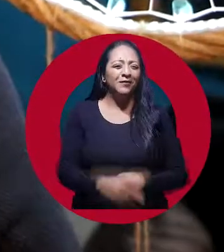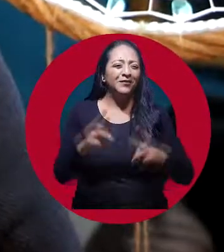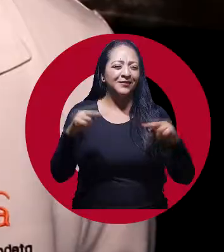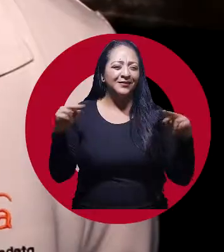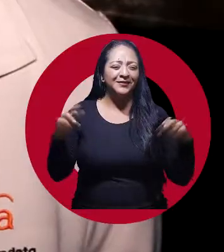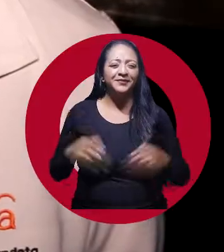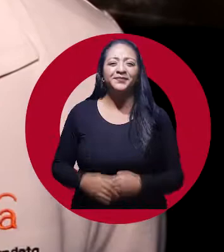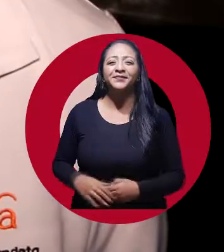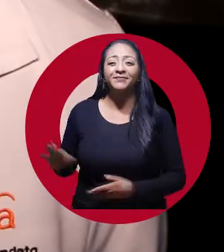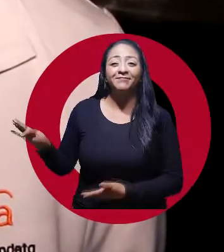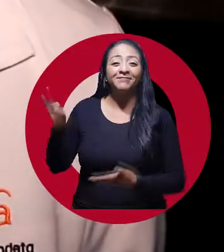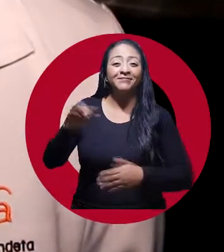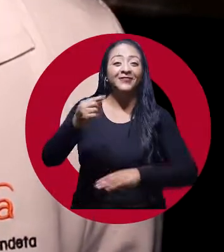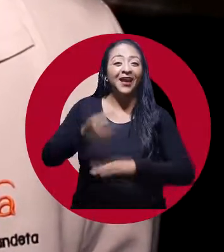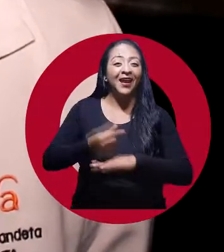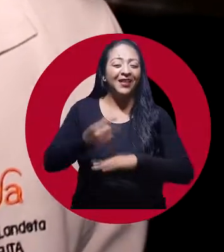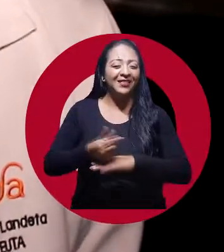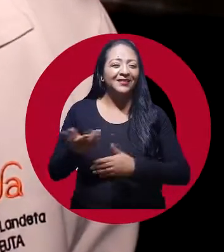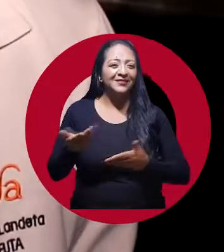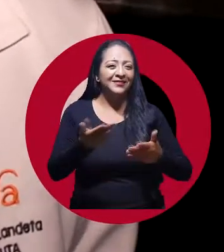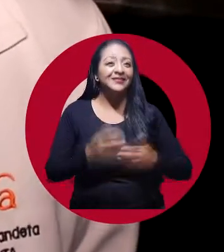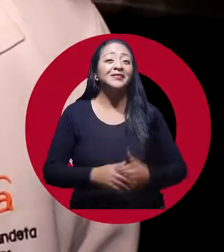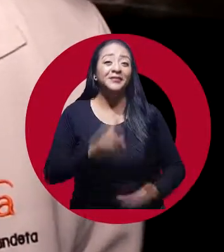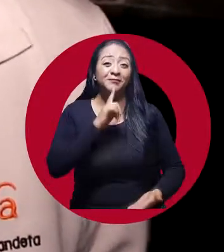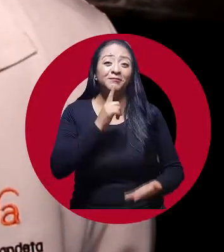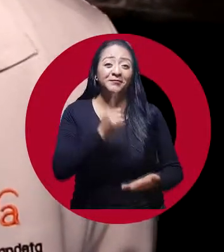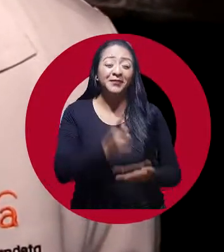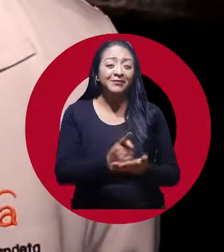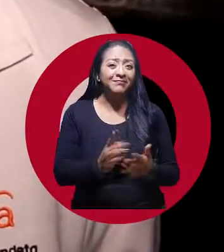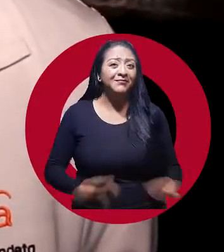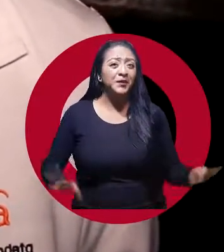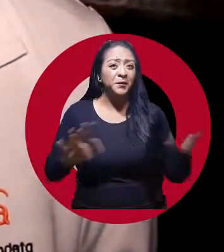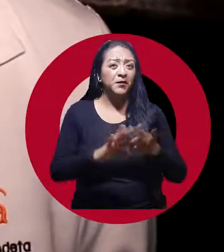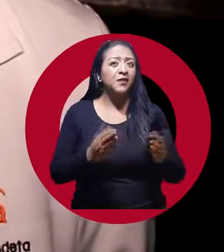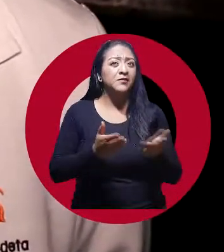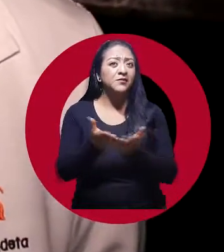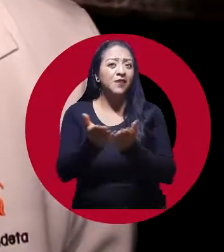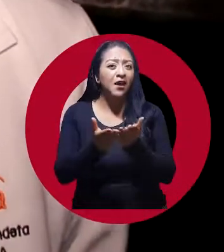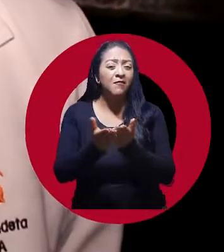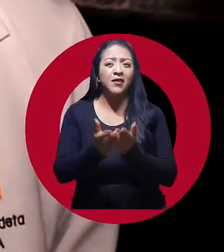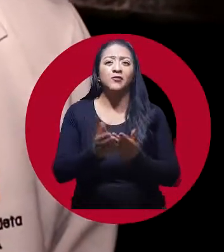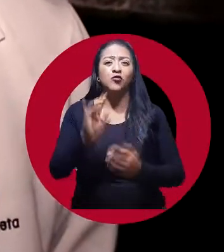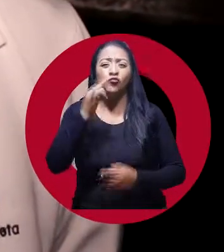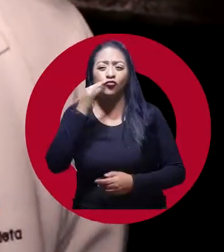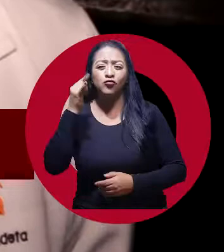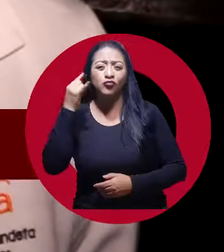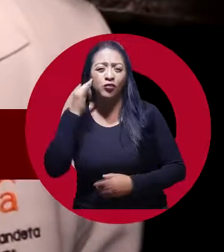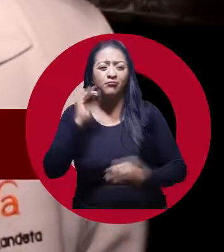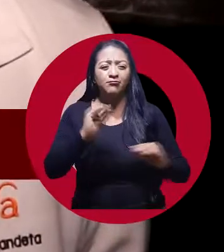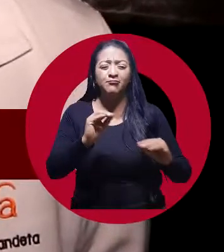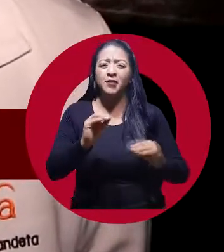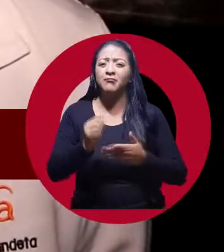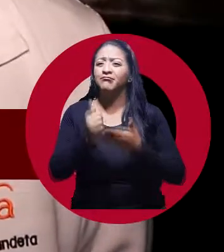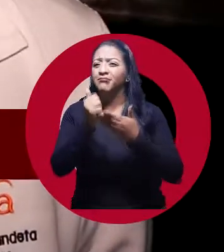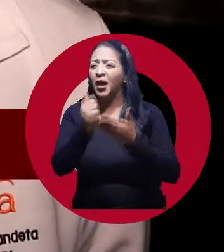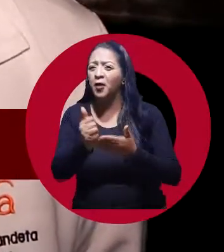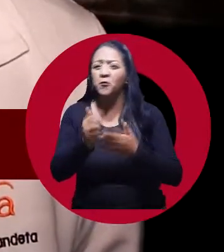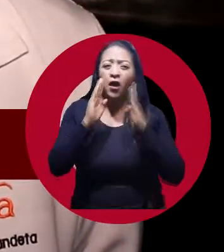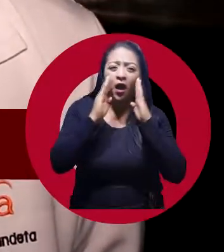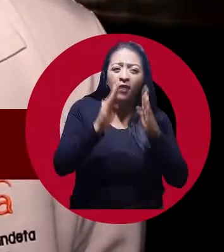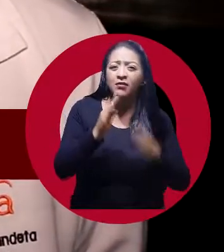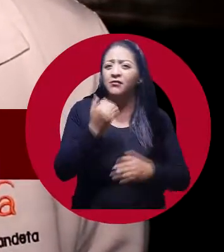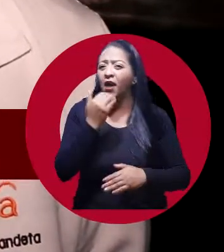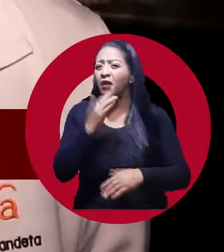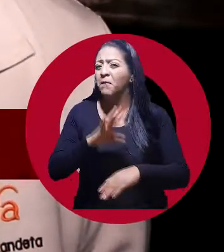Otavalo tiene. Fernando Landeta, gerente de Fisio Vida. Las ramas de salud que nosotros hoy hemos dado servicio son pediatría, obstetricia,